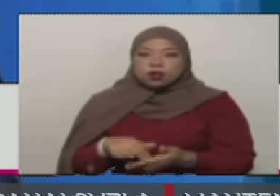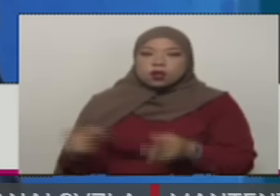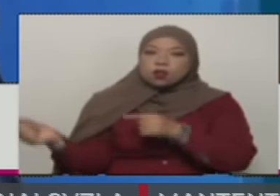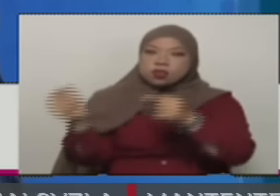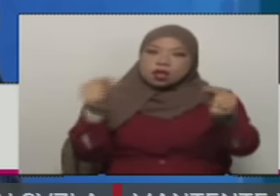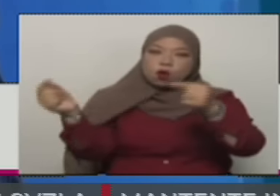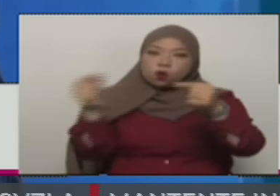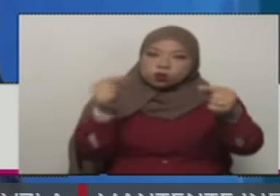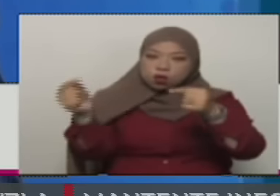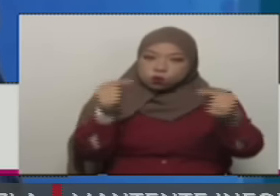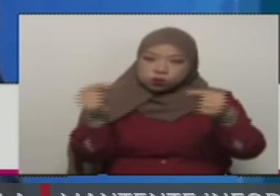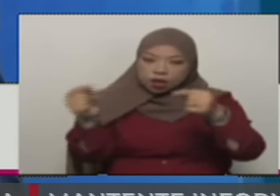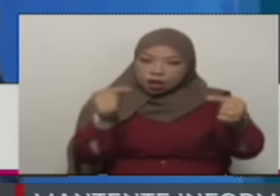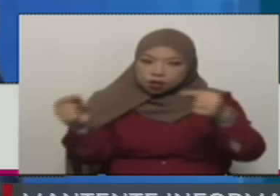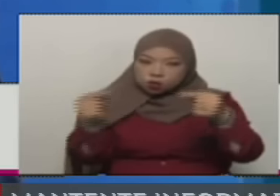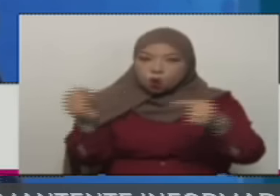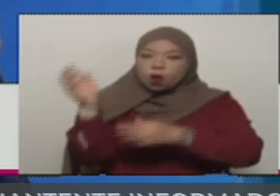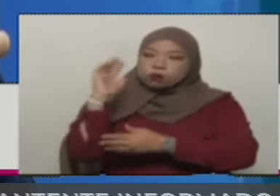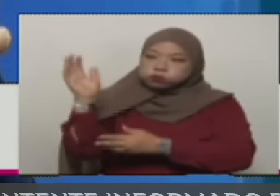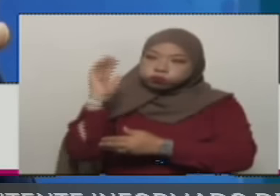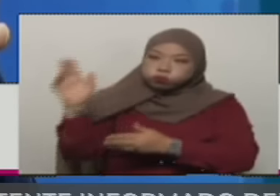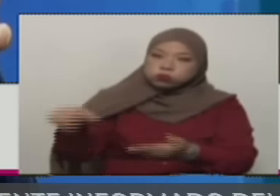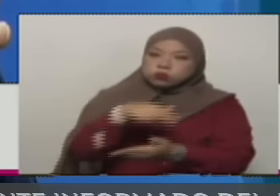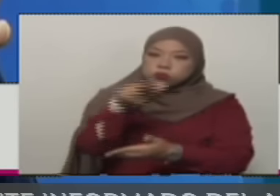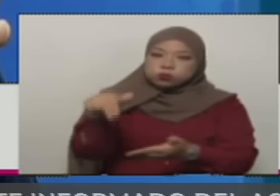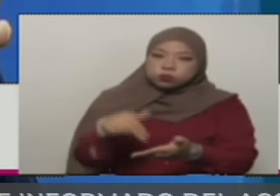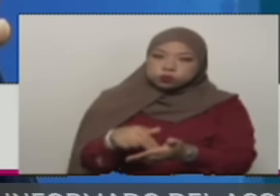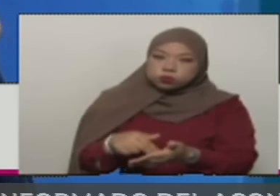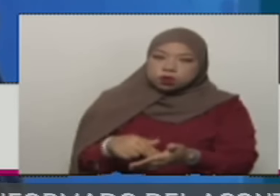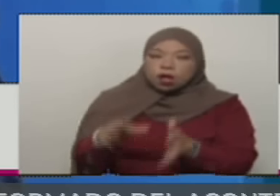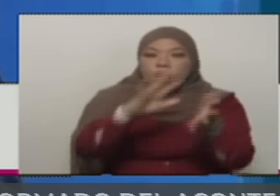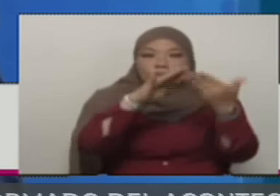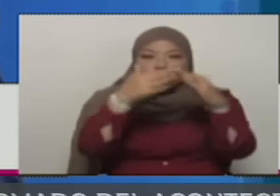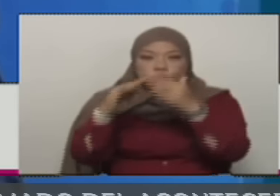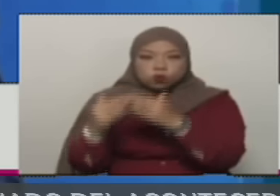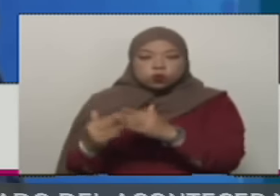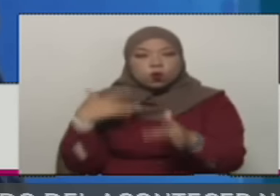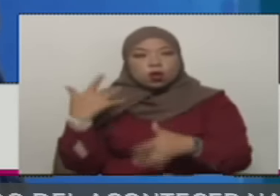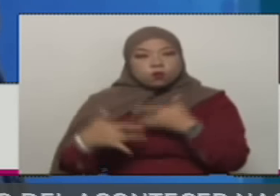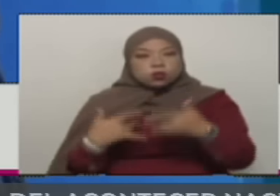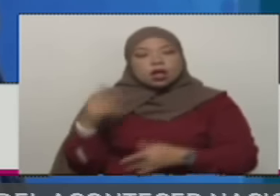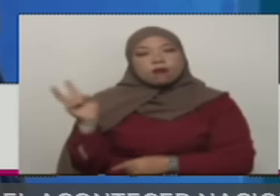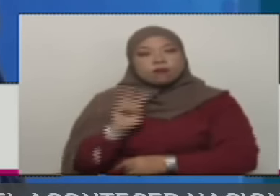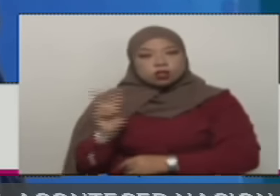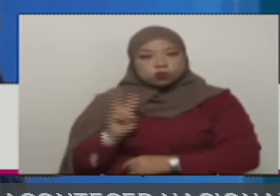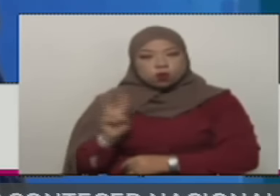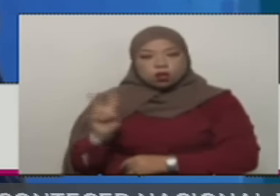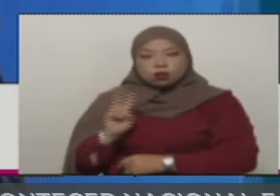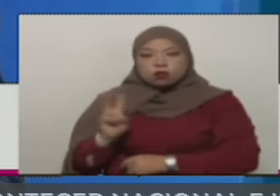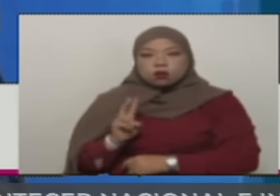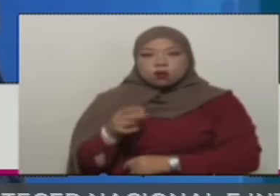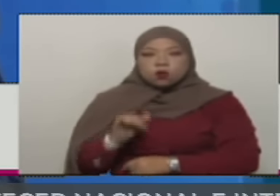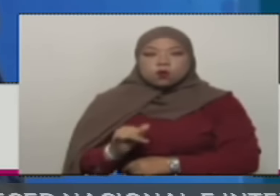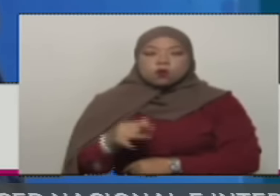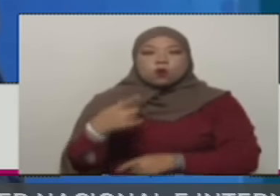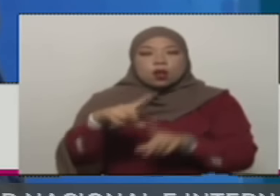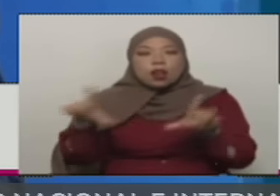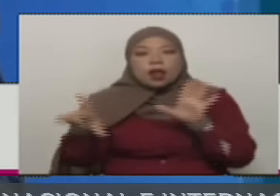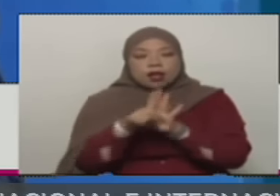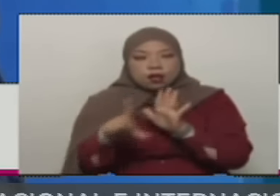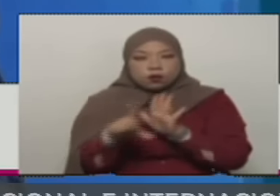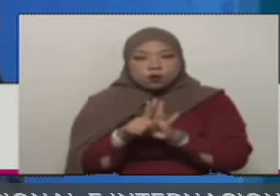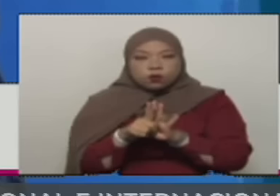discutiendo y escribiendo junto a las comunidades, como se hace en Venezuela. En Venezuela las leyes